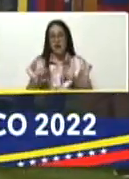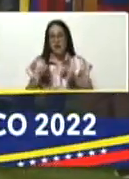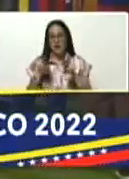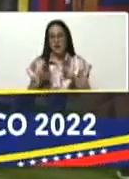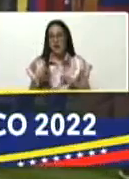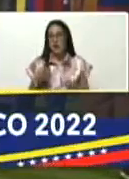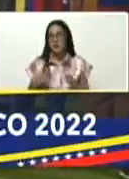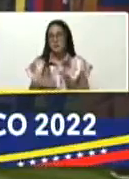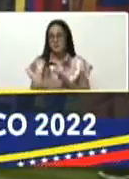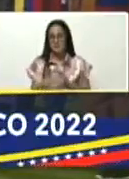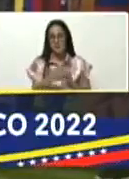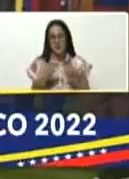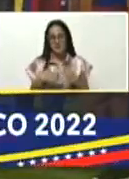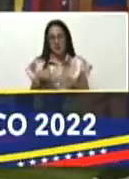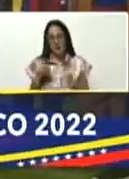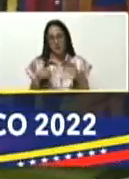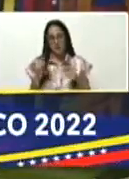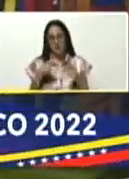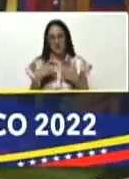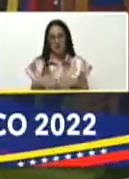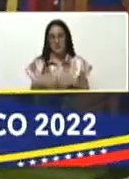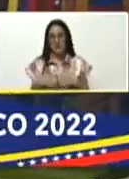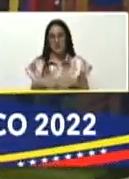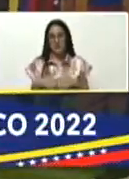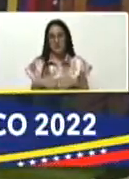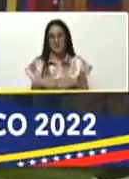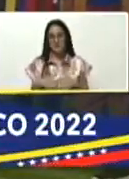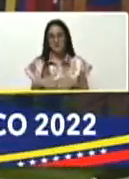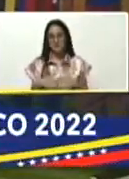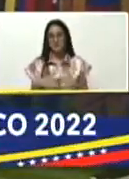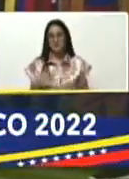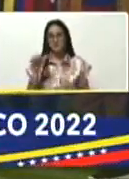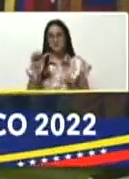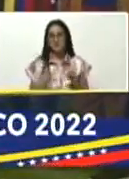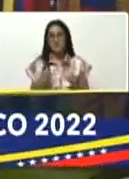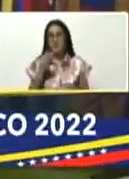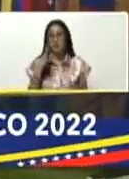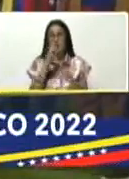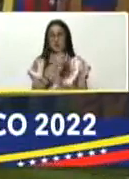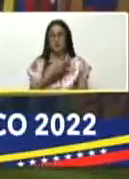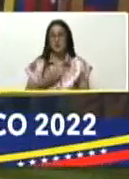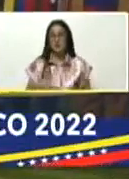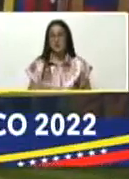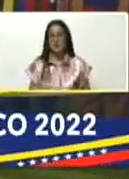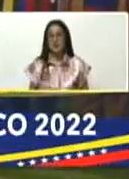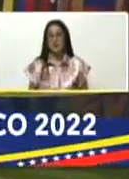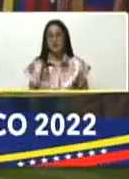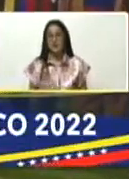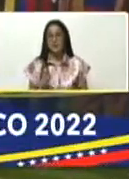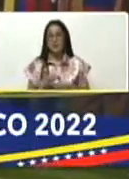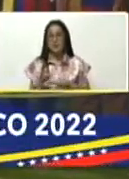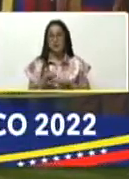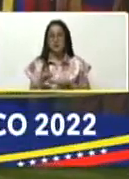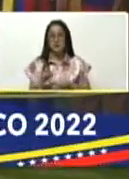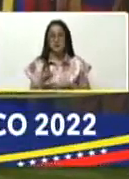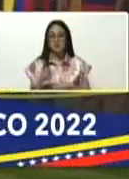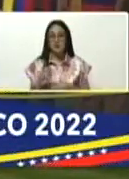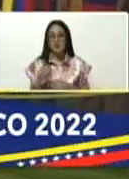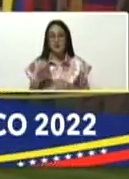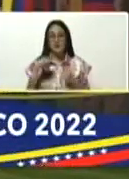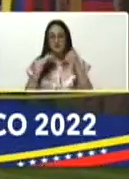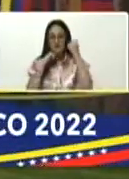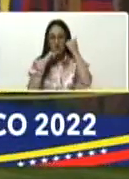pecuaria, empresarial, turística, maquinaria. Compañero Donald. Buenas noches, presidente. Desde el municipio Francisco de